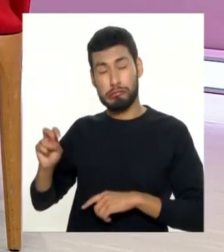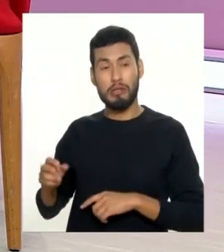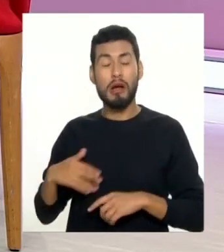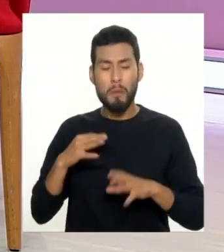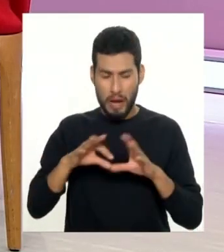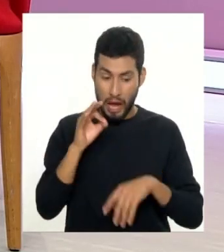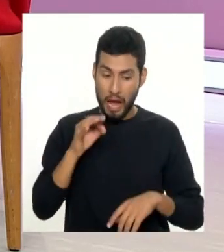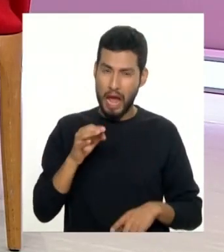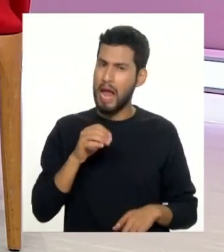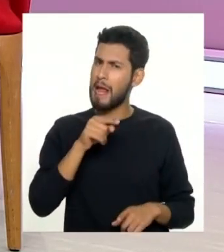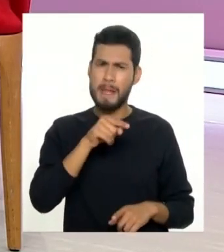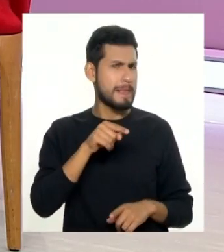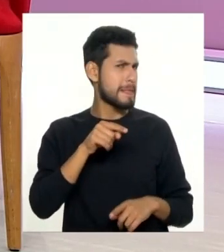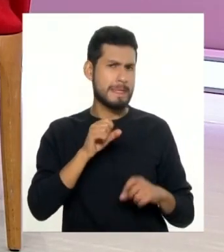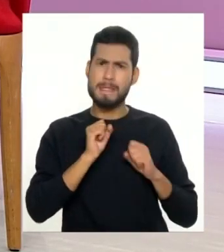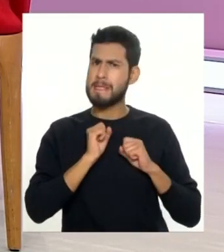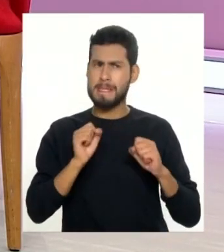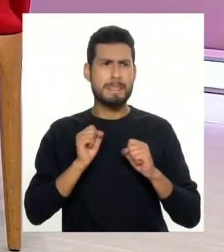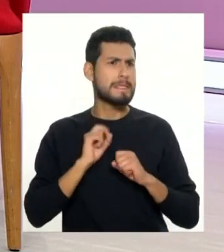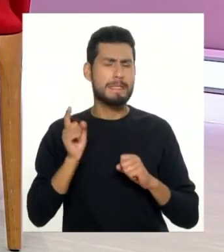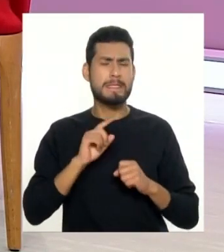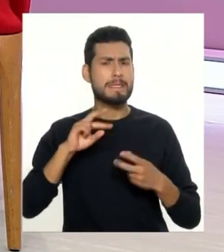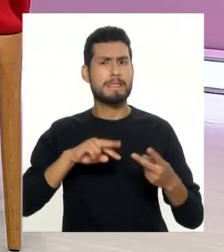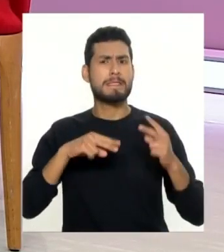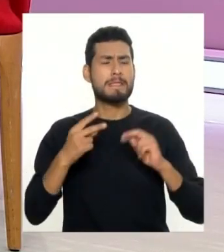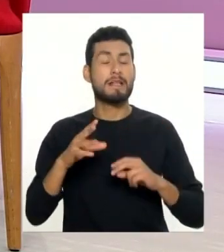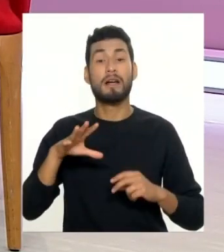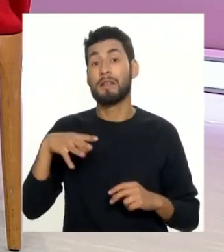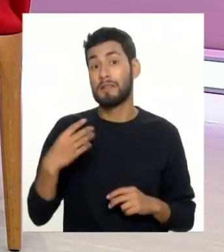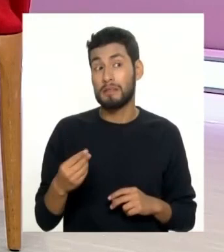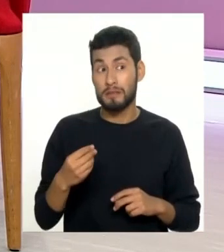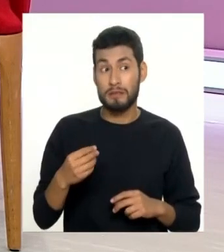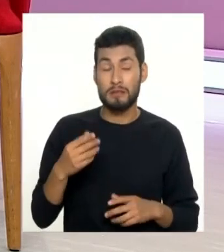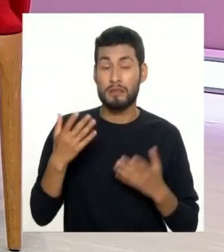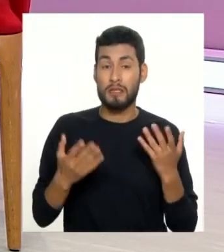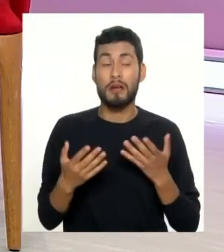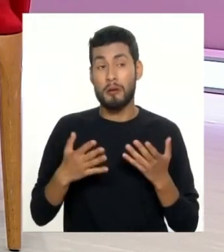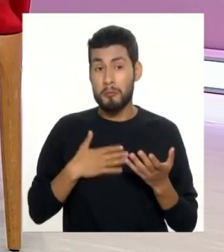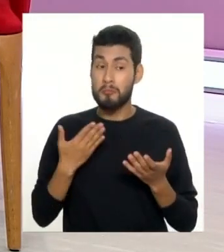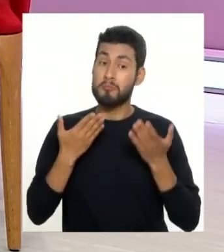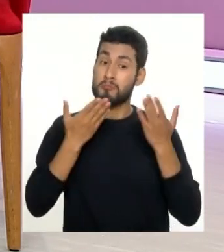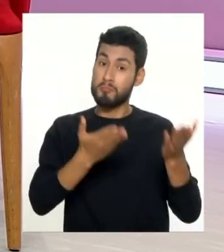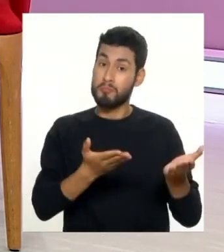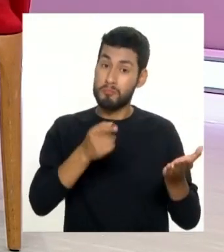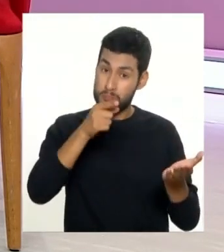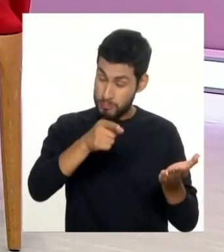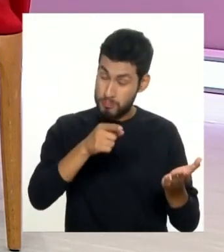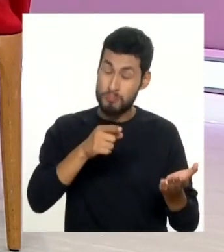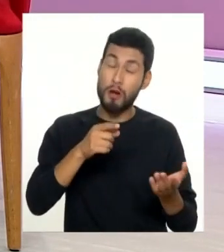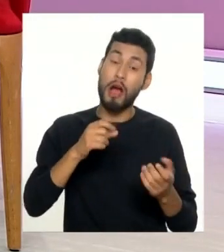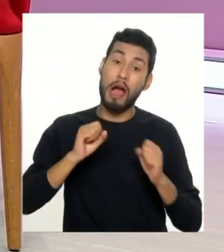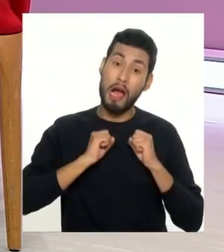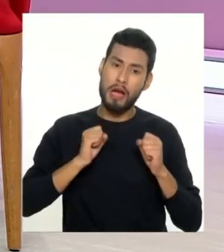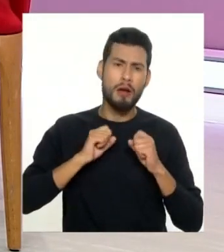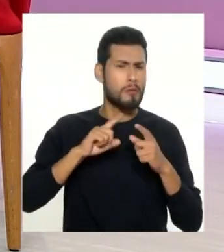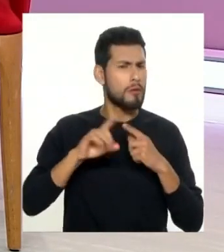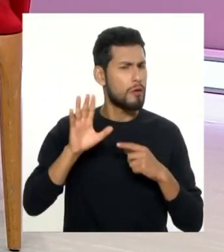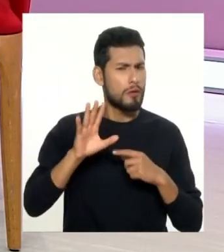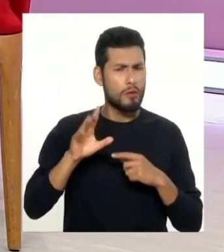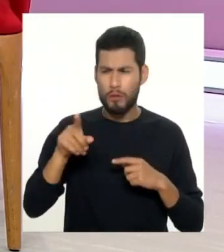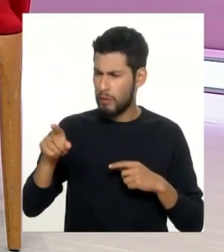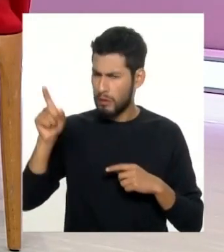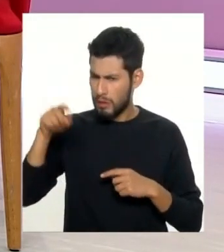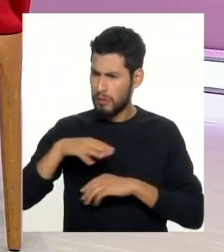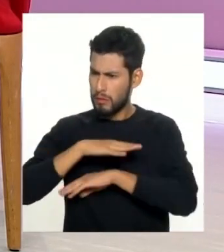diagnóstico y decir, no, usted ya no debe hacer ejercicio, más bien es al revés, porque de un lado podemos invitar a hacer ejercicios a alguien que de pronto ya debería de